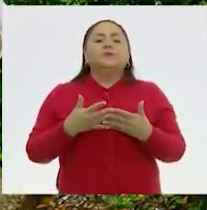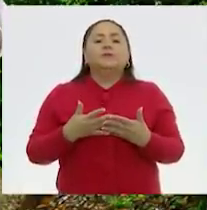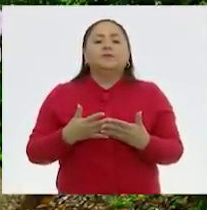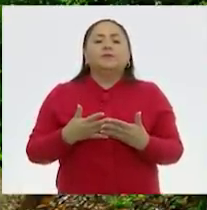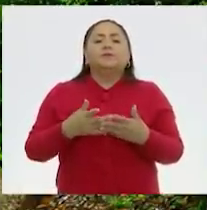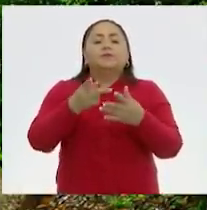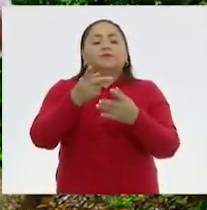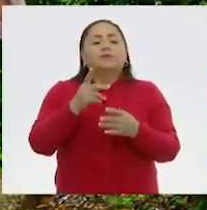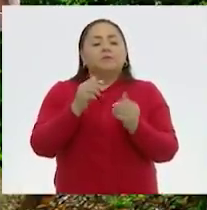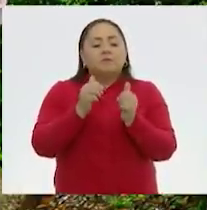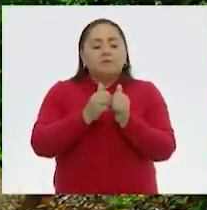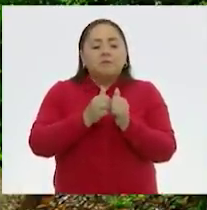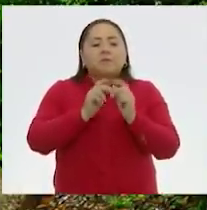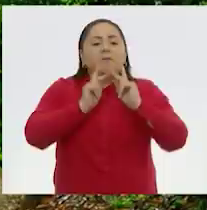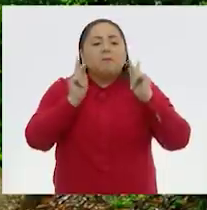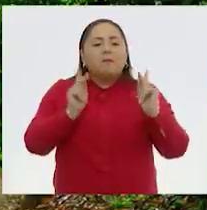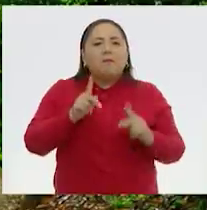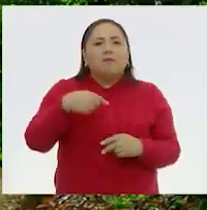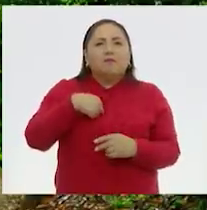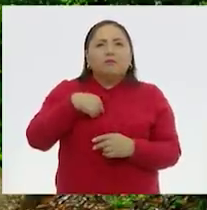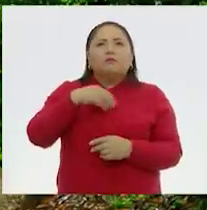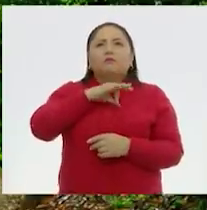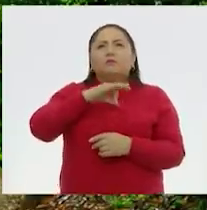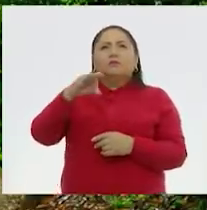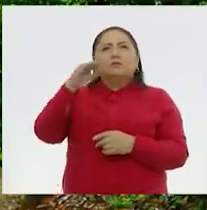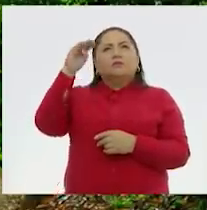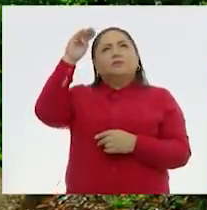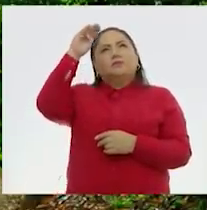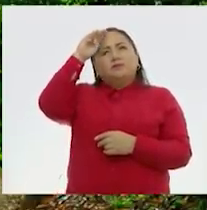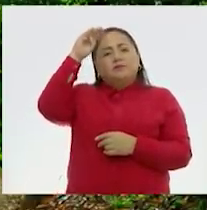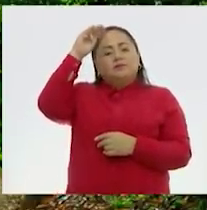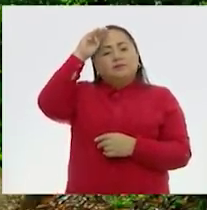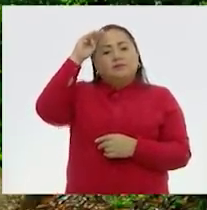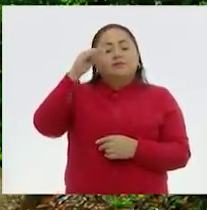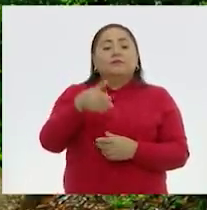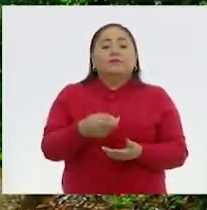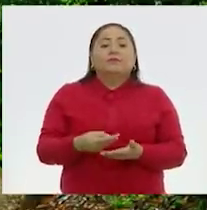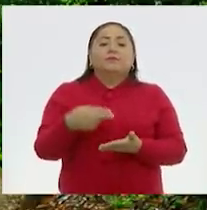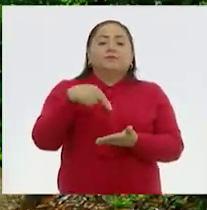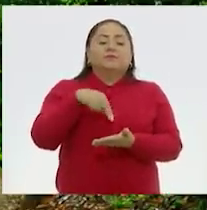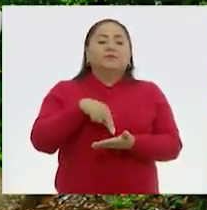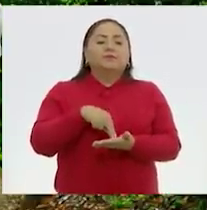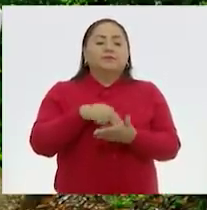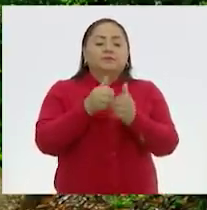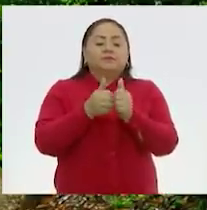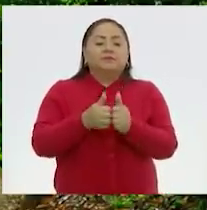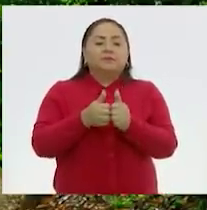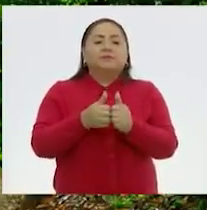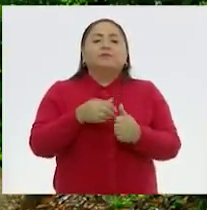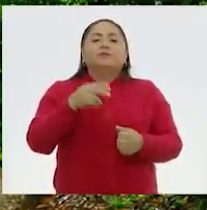En paz y en calma yo puedo pensar. Paramos y